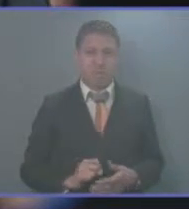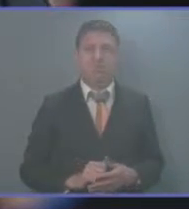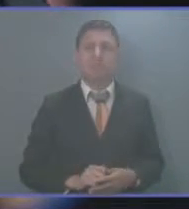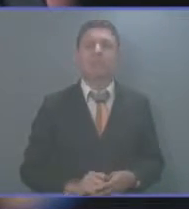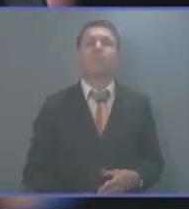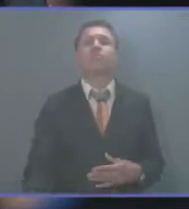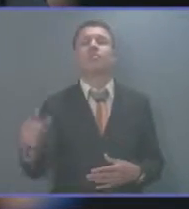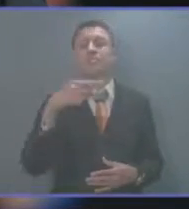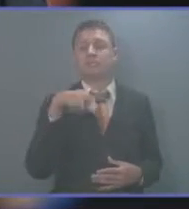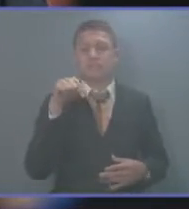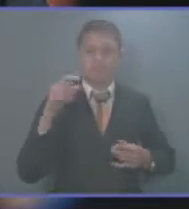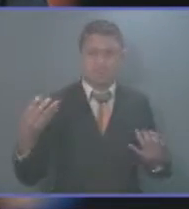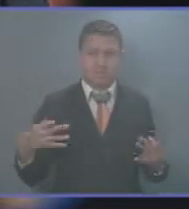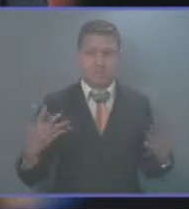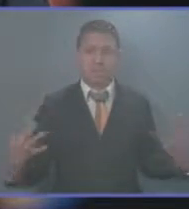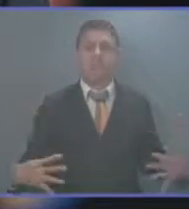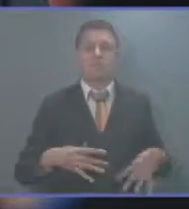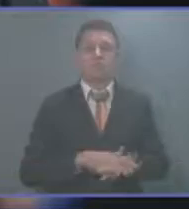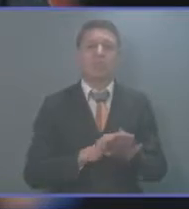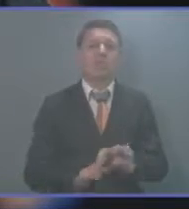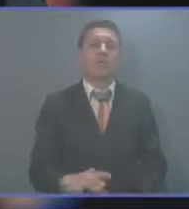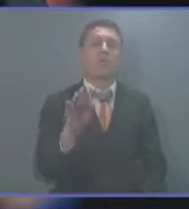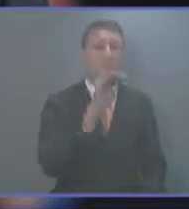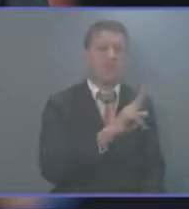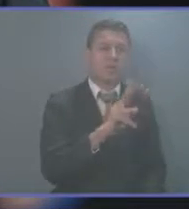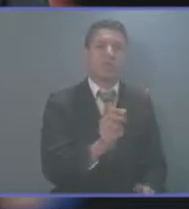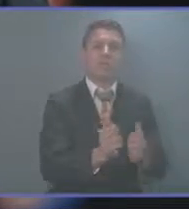esta incorporación de